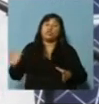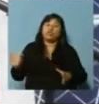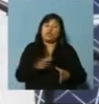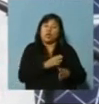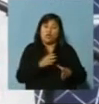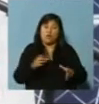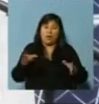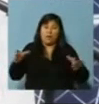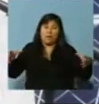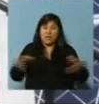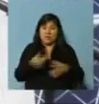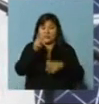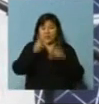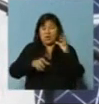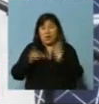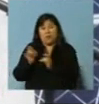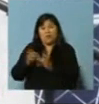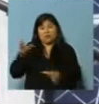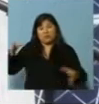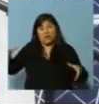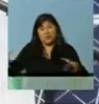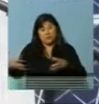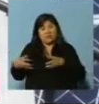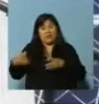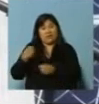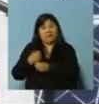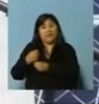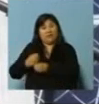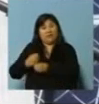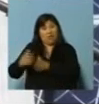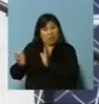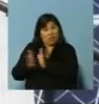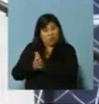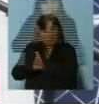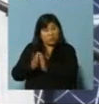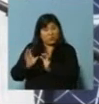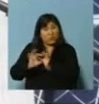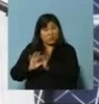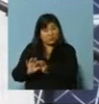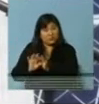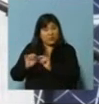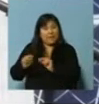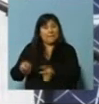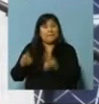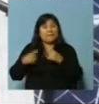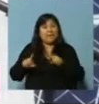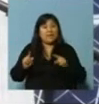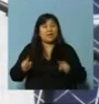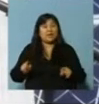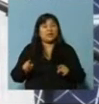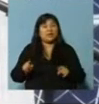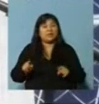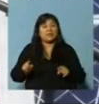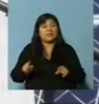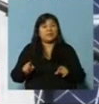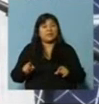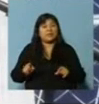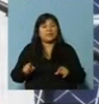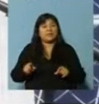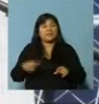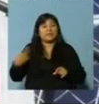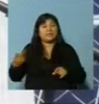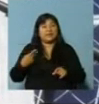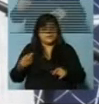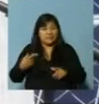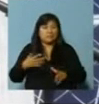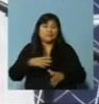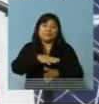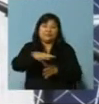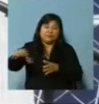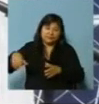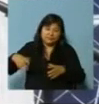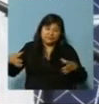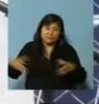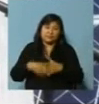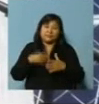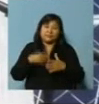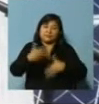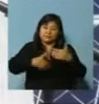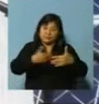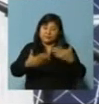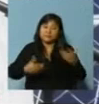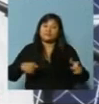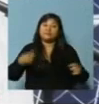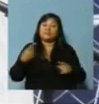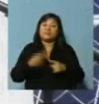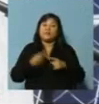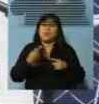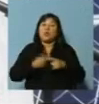equipo, a todo el equipo de trabajo que con quienes venimos desarrollando una política pública